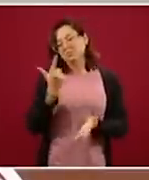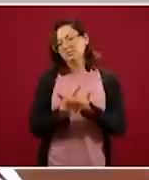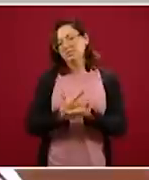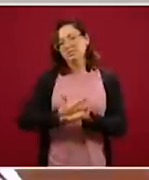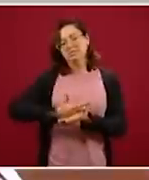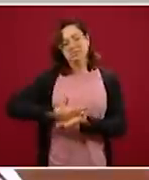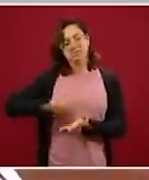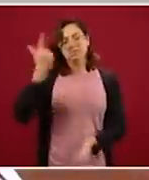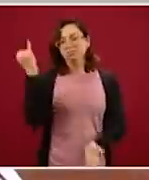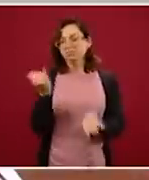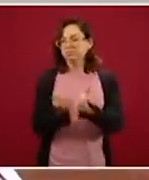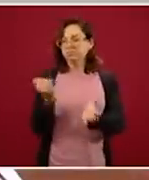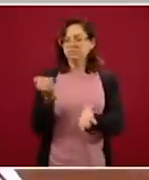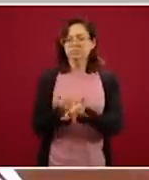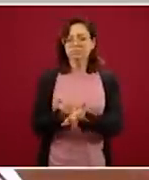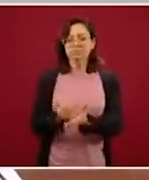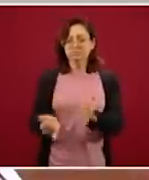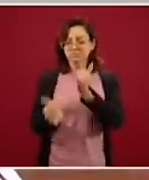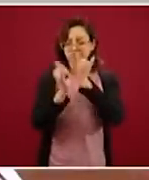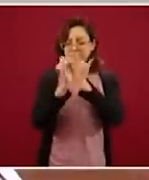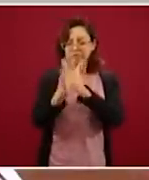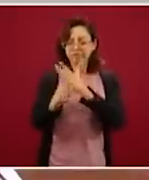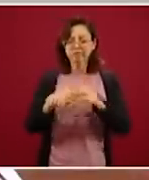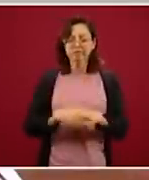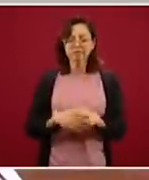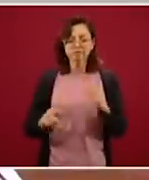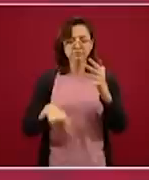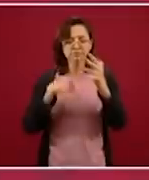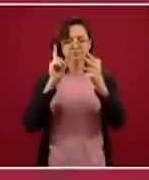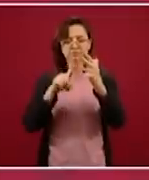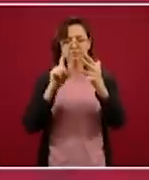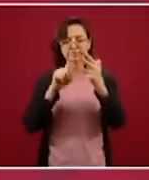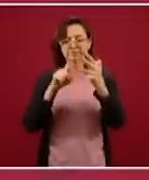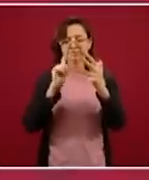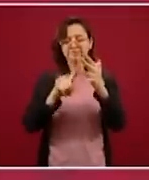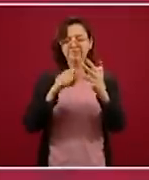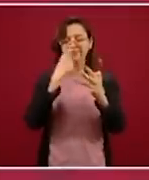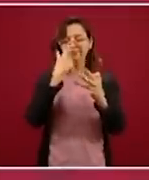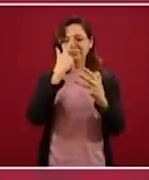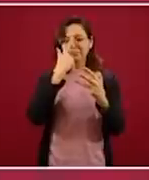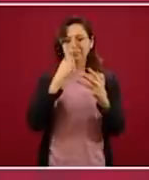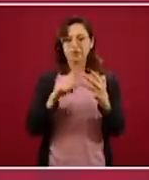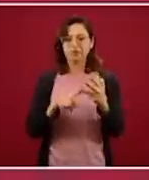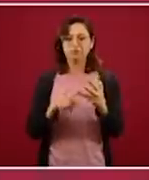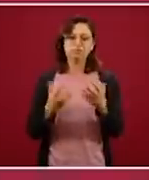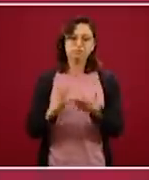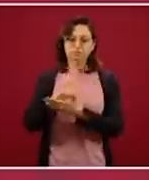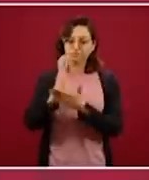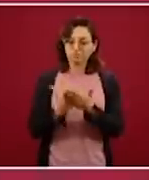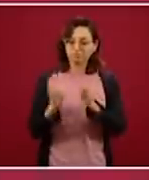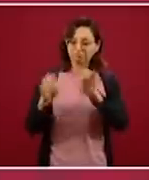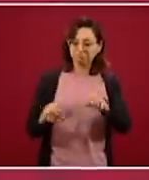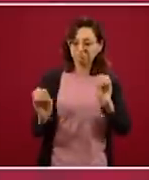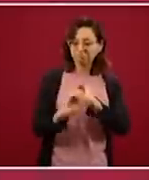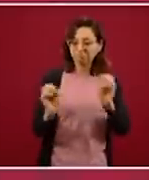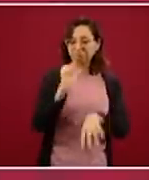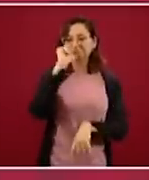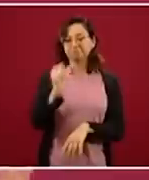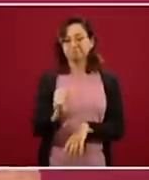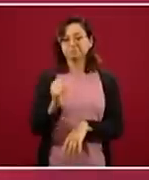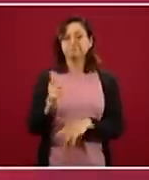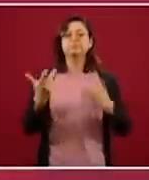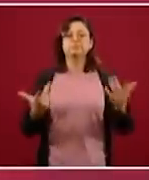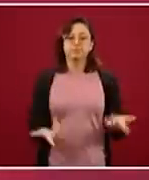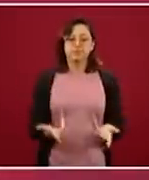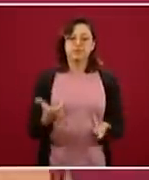naturaleza fiscal. El tercer tema está relacionado con el outsourcing ilegal. El outsourcing ilegal puede